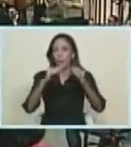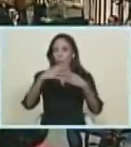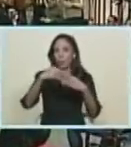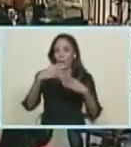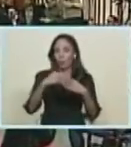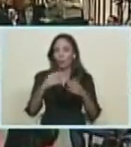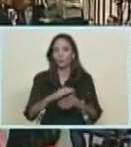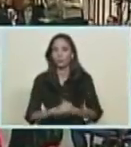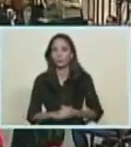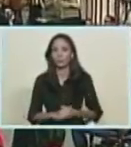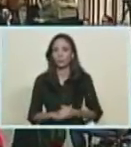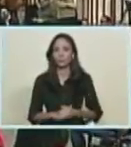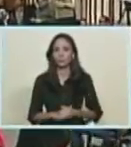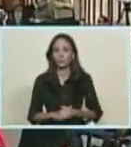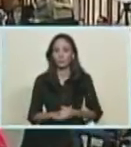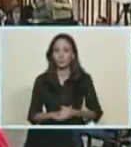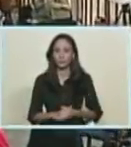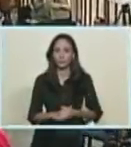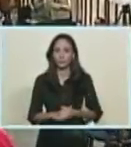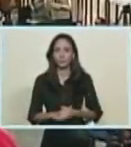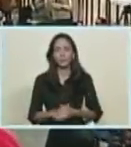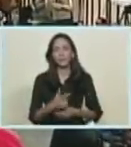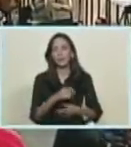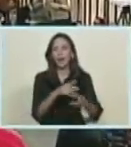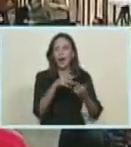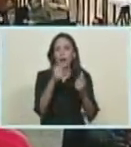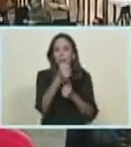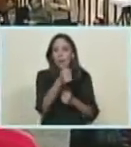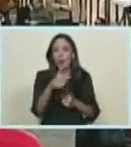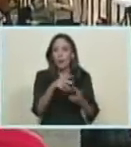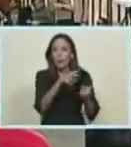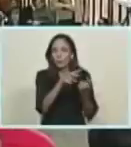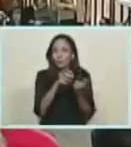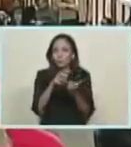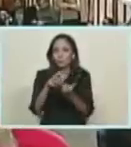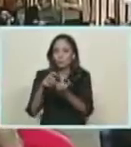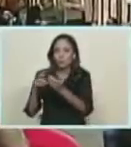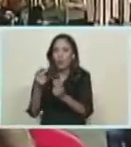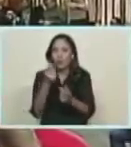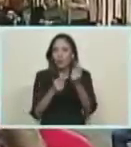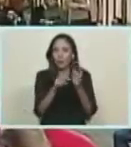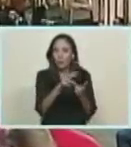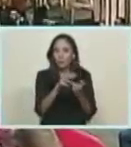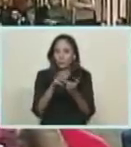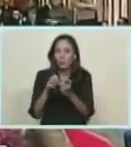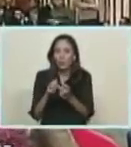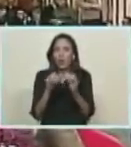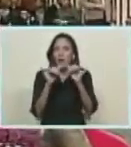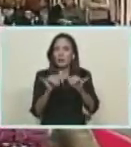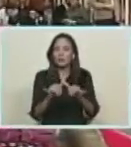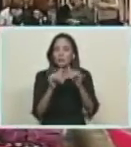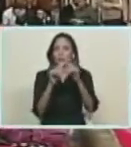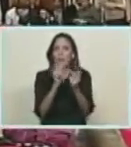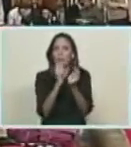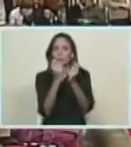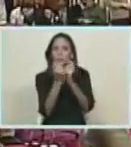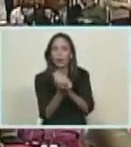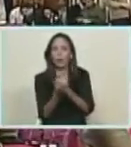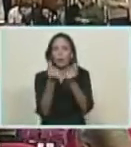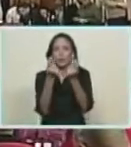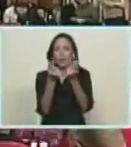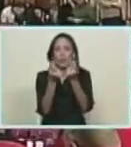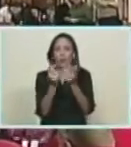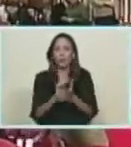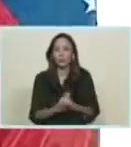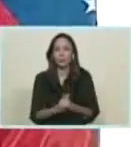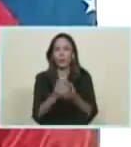tocaba, mira, su parte. Así se constituyó esta burguesía comercial que